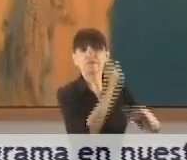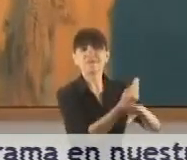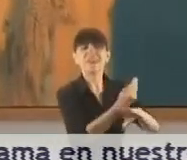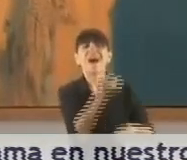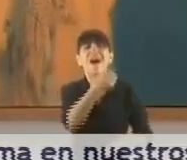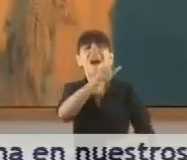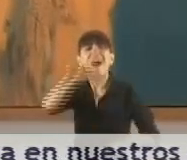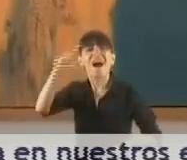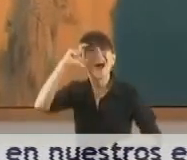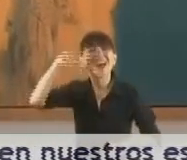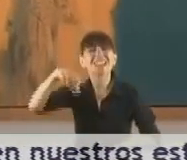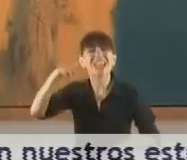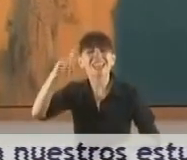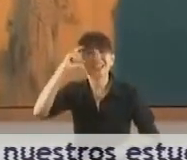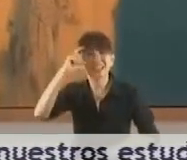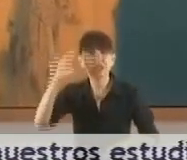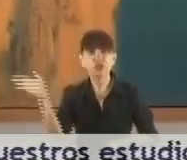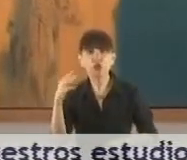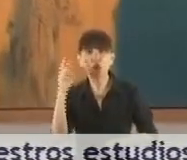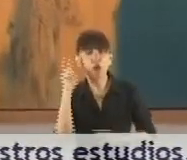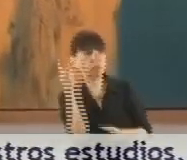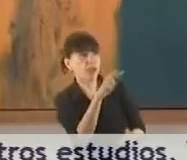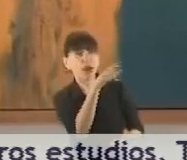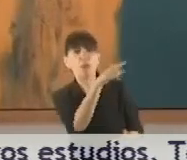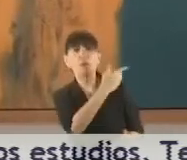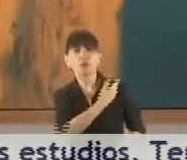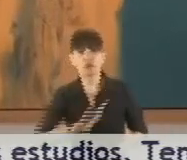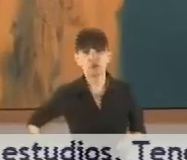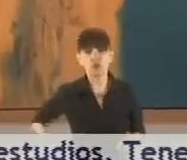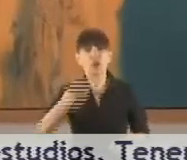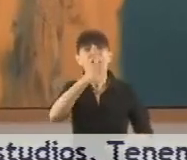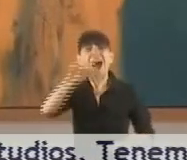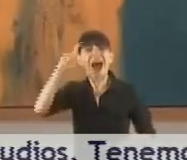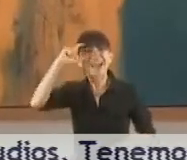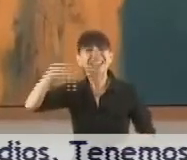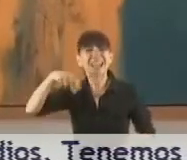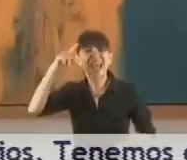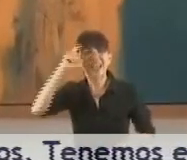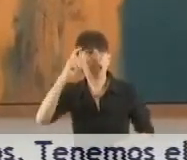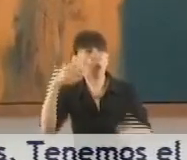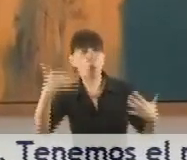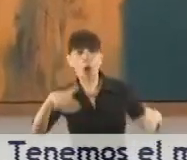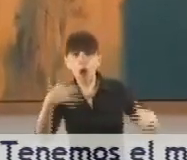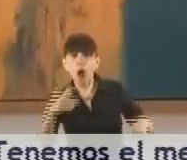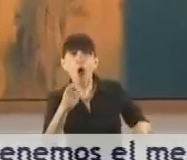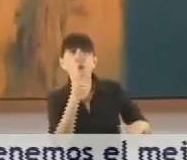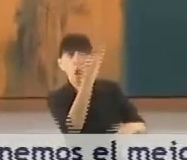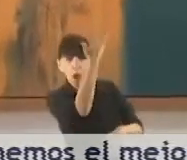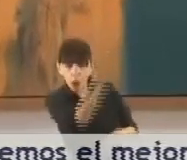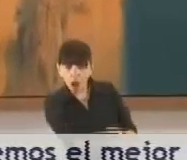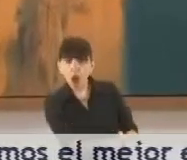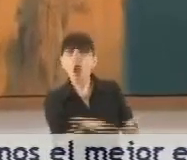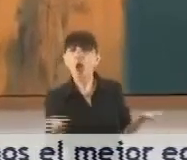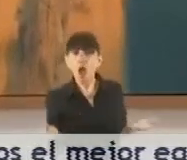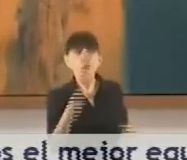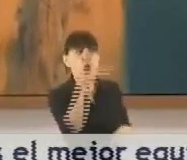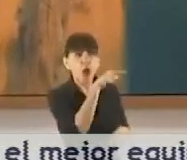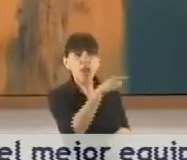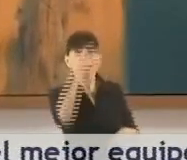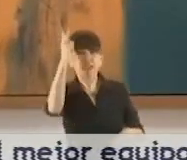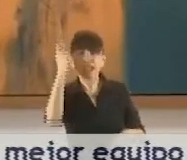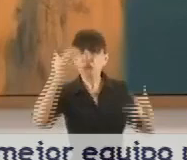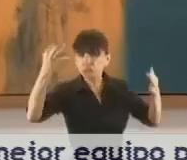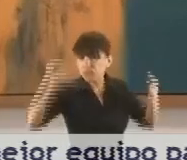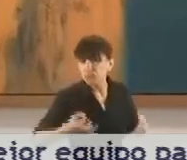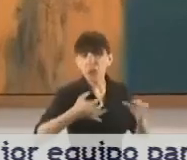Allende como un ejemplo en una democracia que estaba produciendo una revolución en